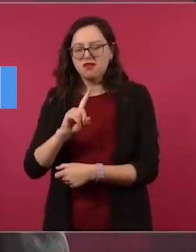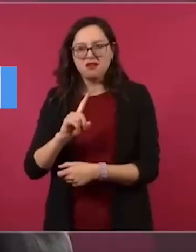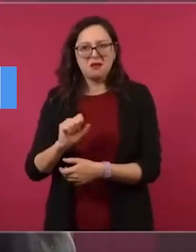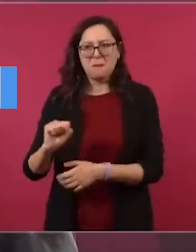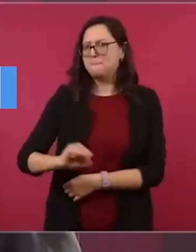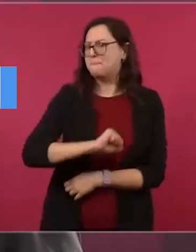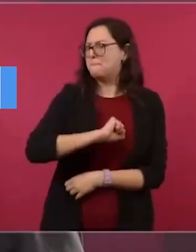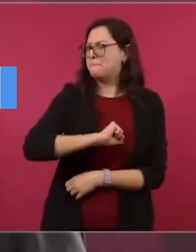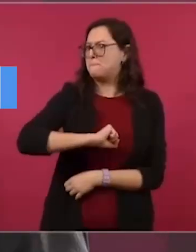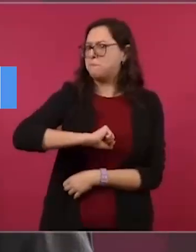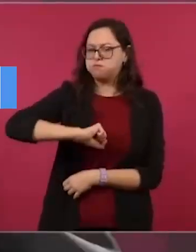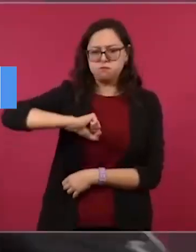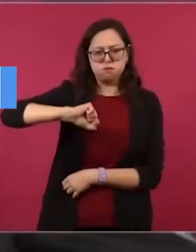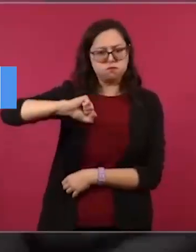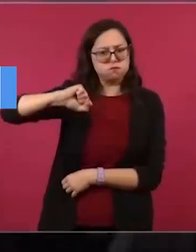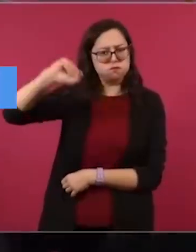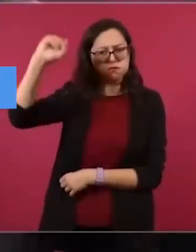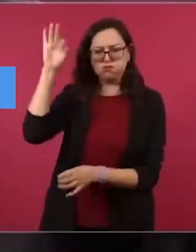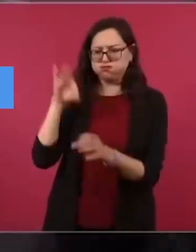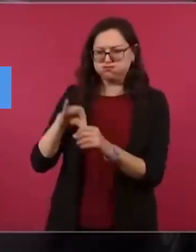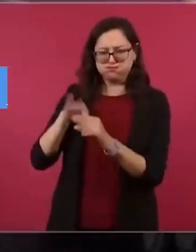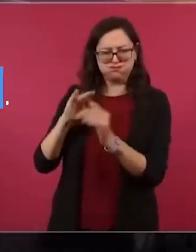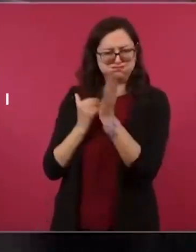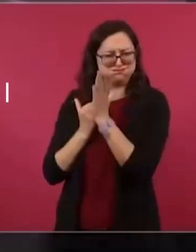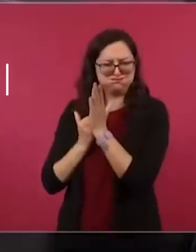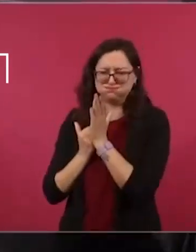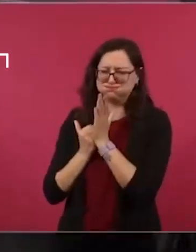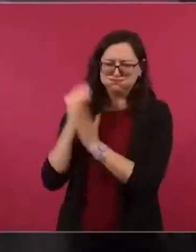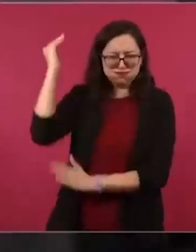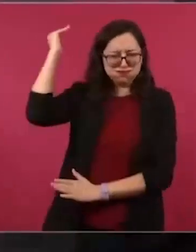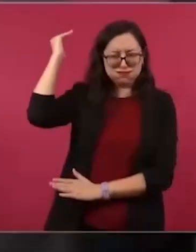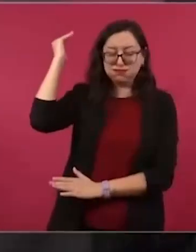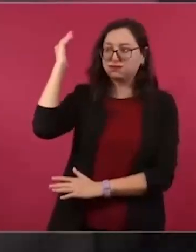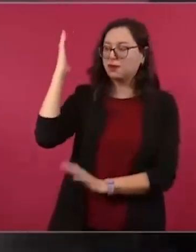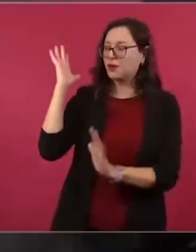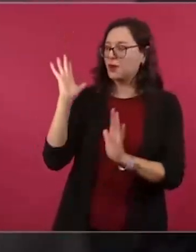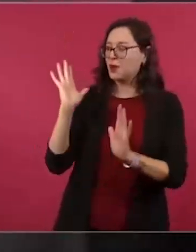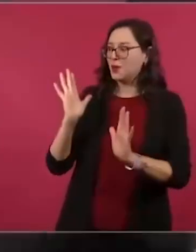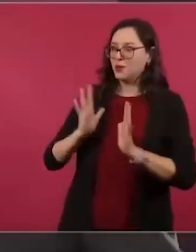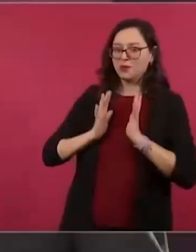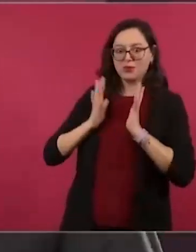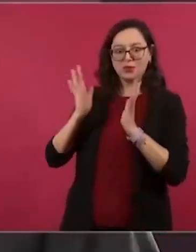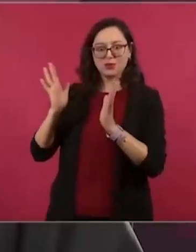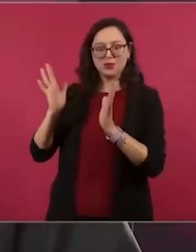de todos los que hemos participado